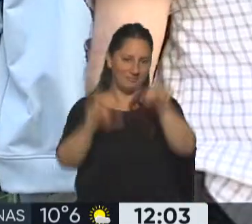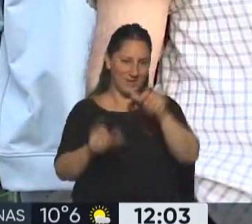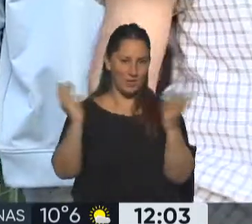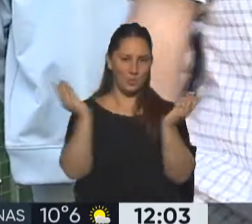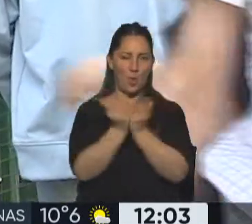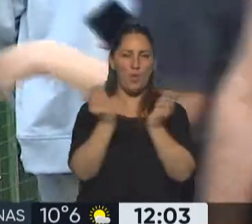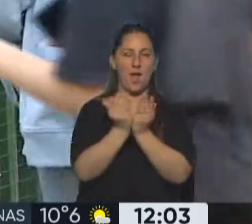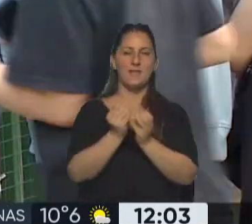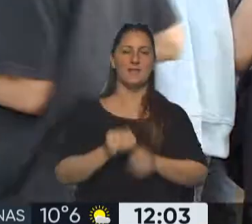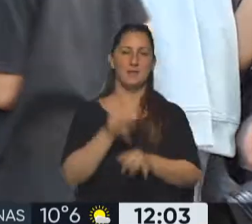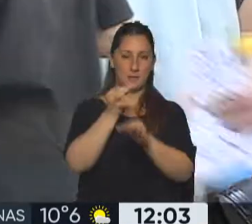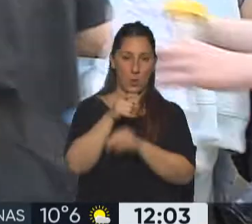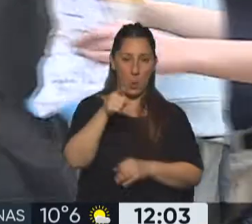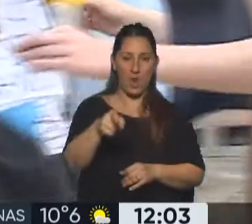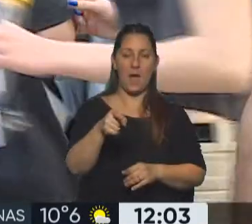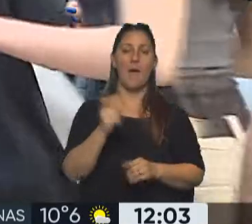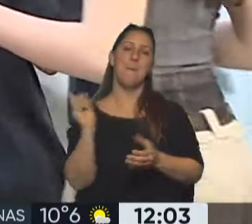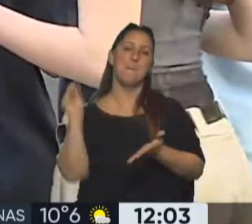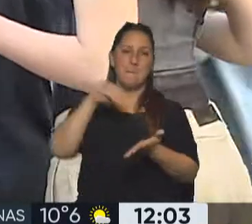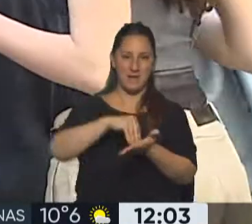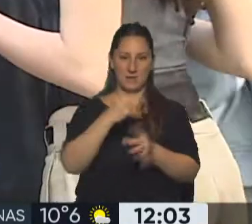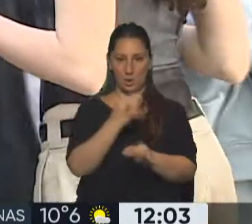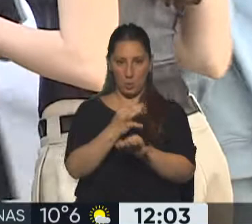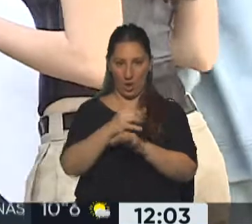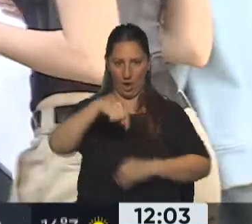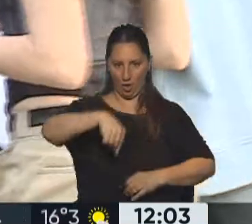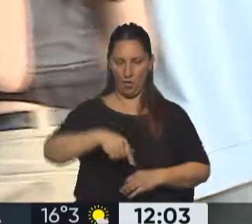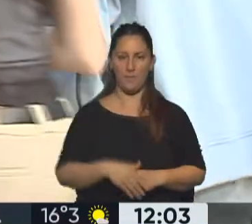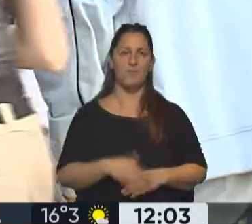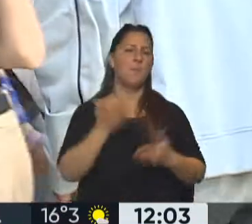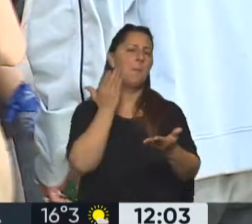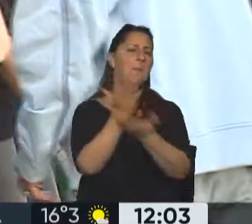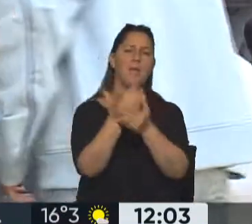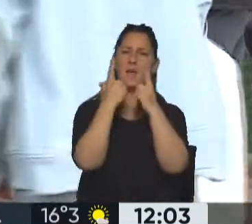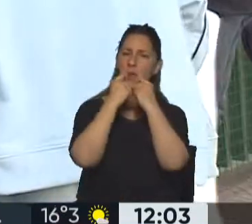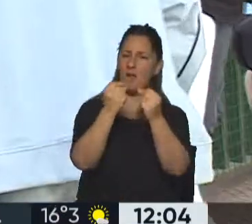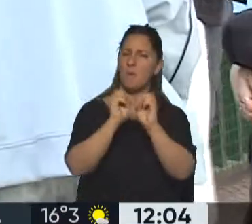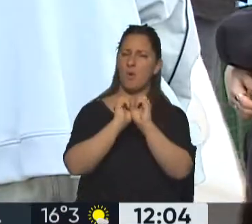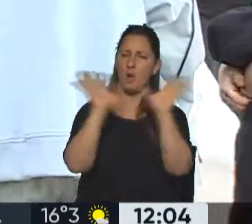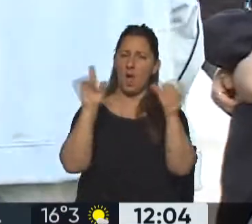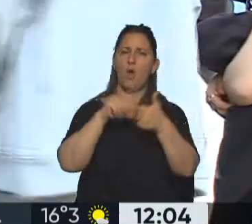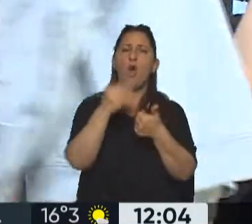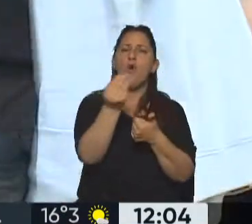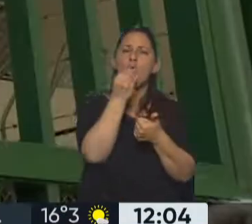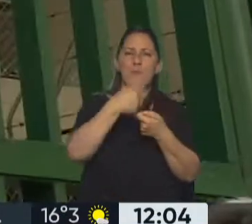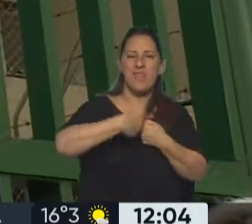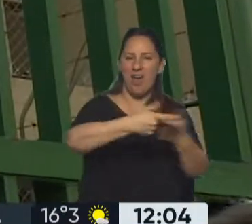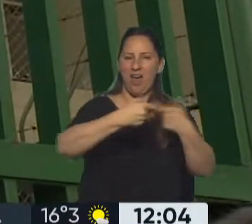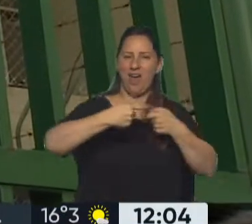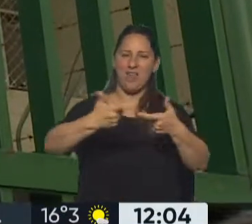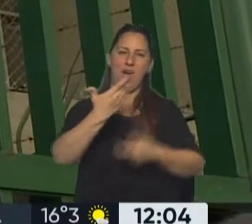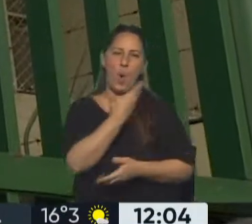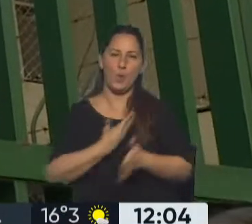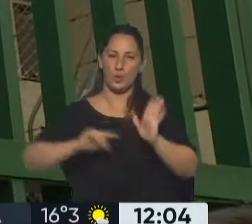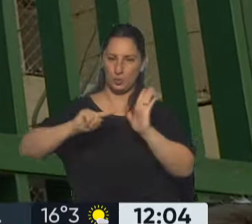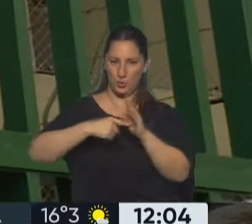en el colegio Pellegrini, es decir, se suma un colegio más a partir de hoy. Con reclamos muy concretos, por un lado, las viandas que otorga el gobierno de la